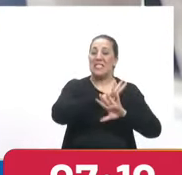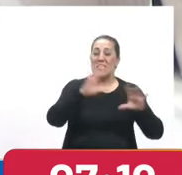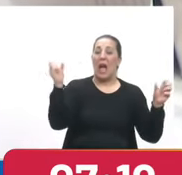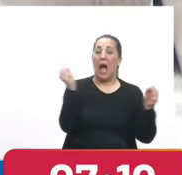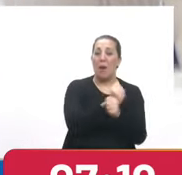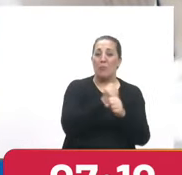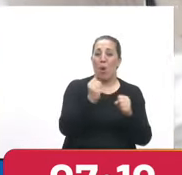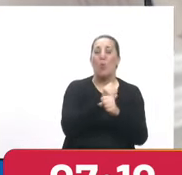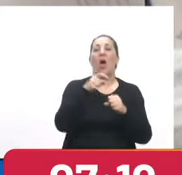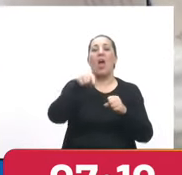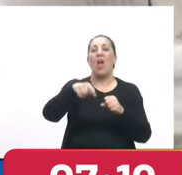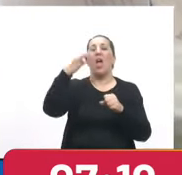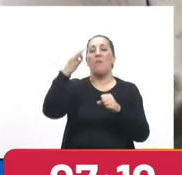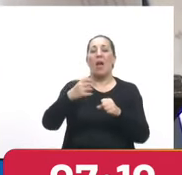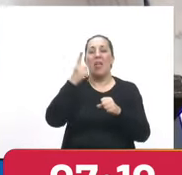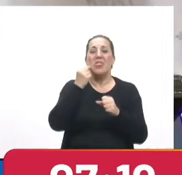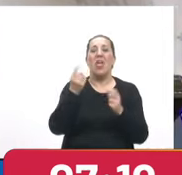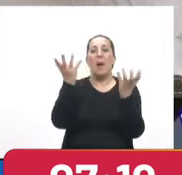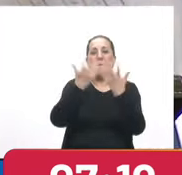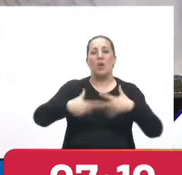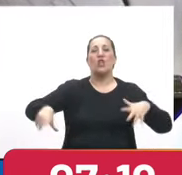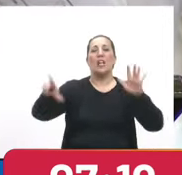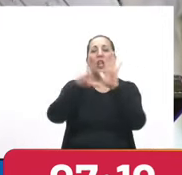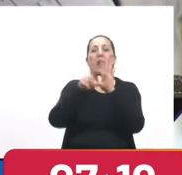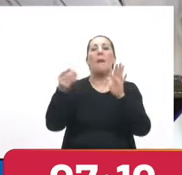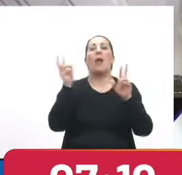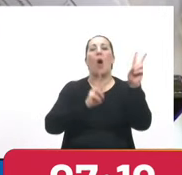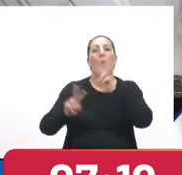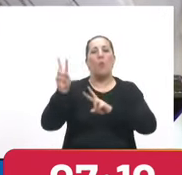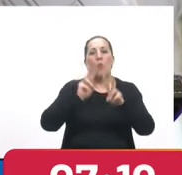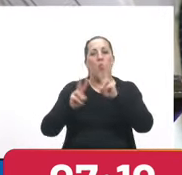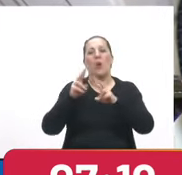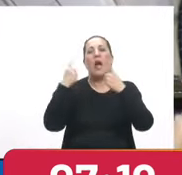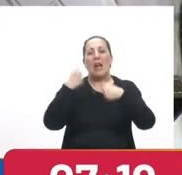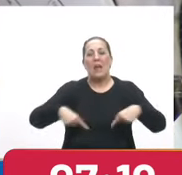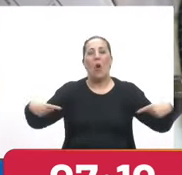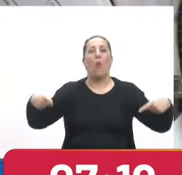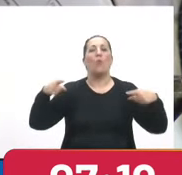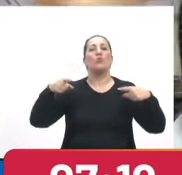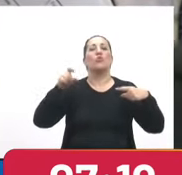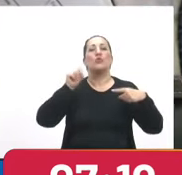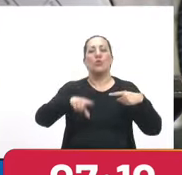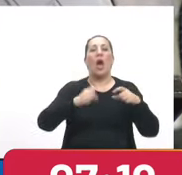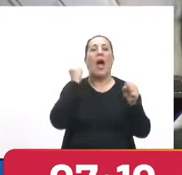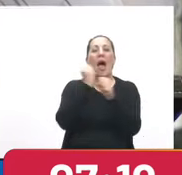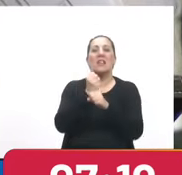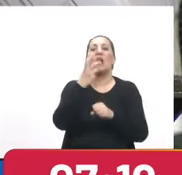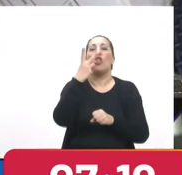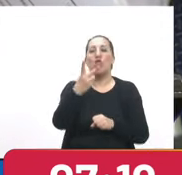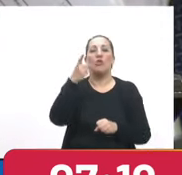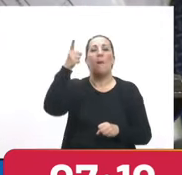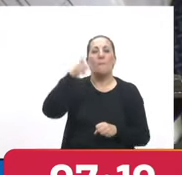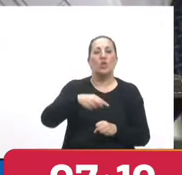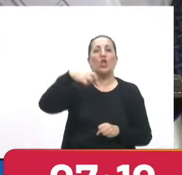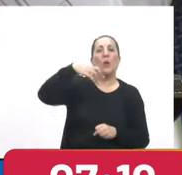la norma en la jornada de ayer también hubo cambios en el rigi hubo modificaciones e este